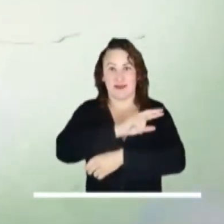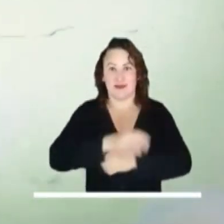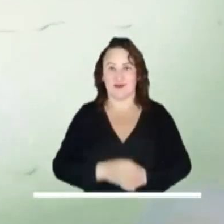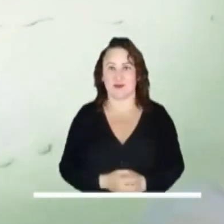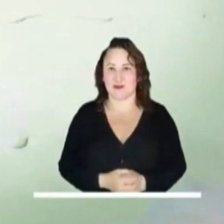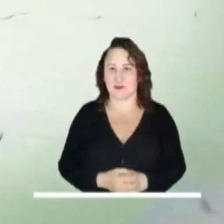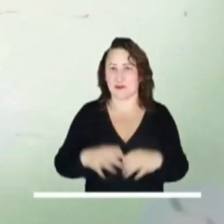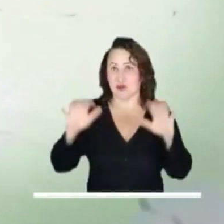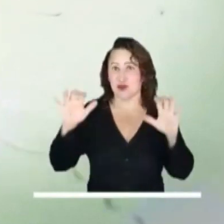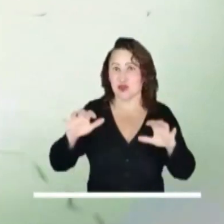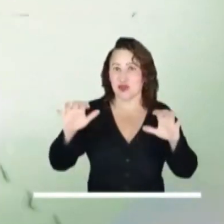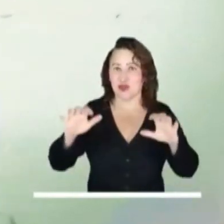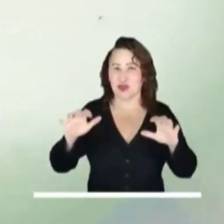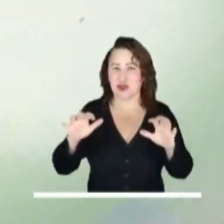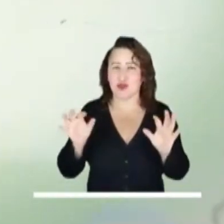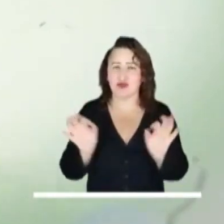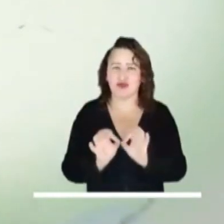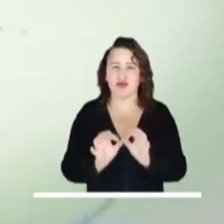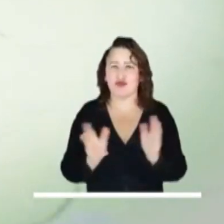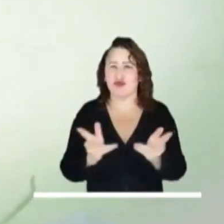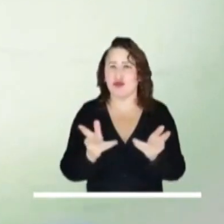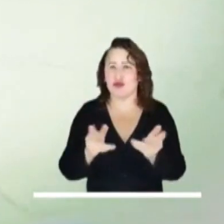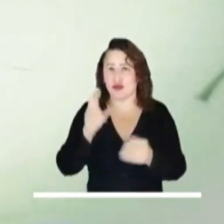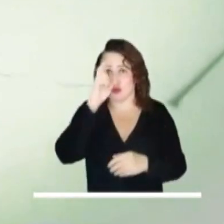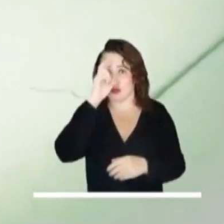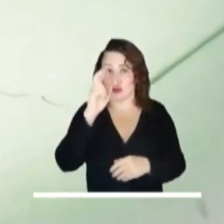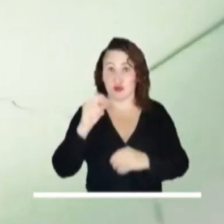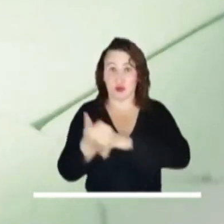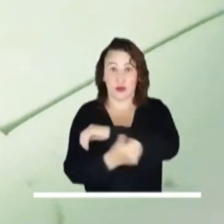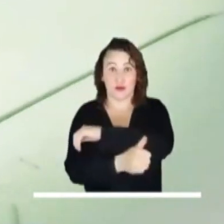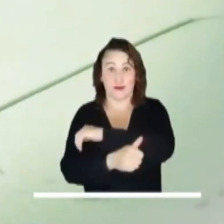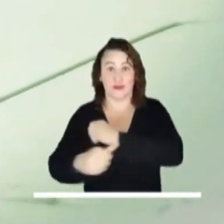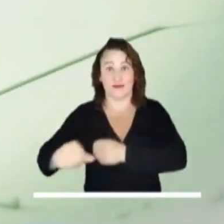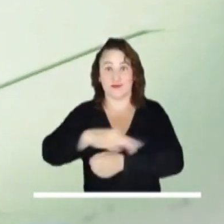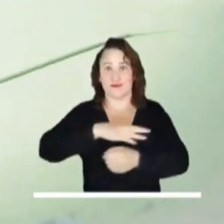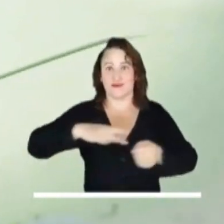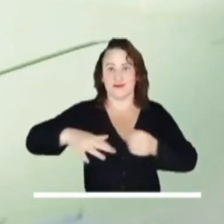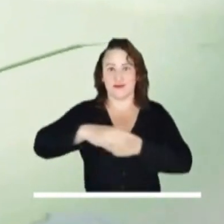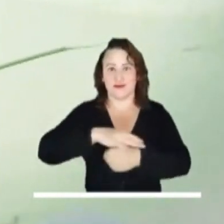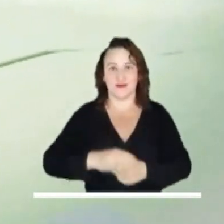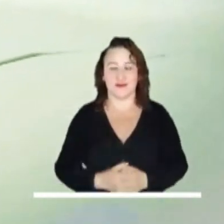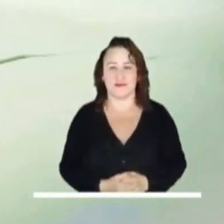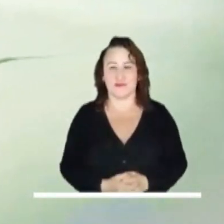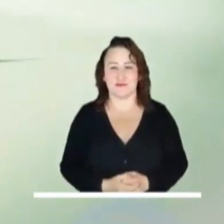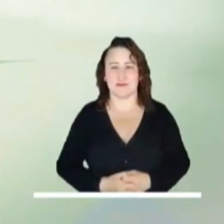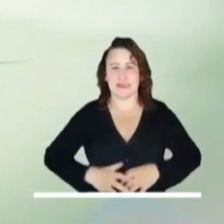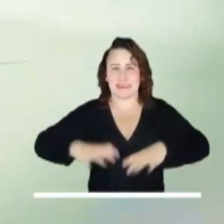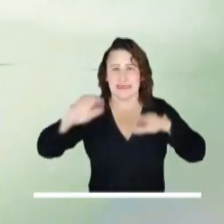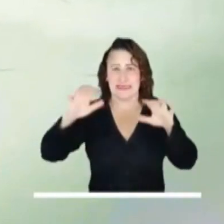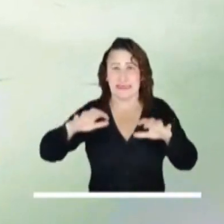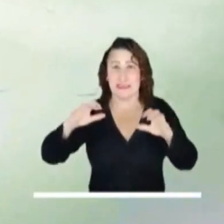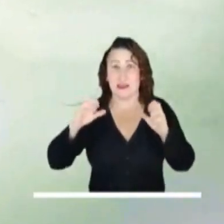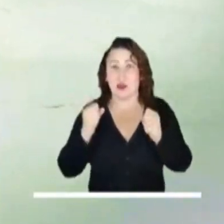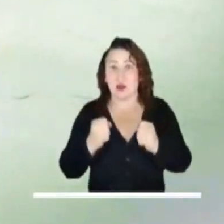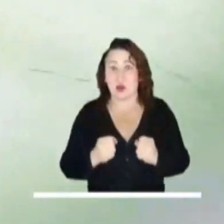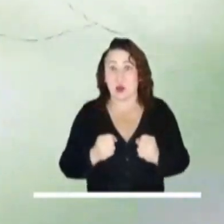mayor probabilidad de lluvias, además de Medellín, son Santander, Norte del Tolima, Huila y Eje Cafetero.